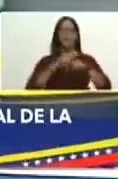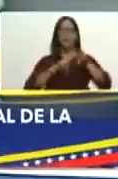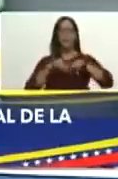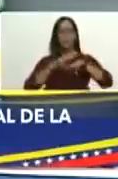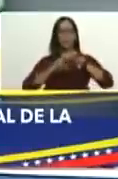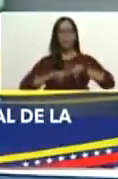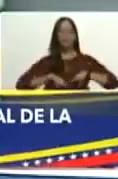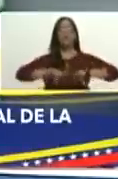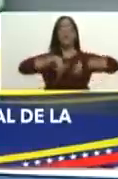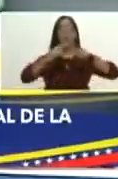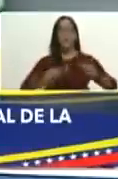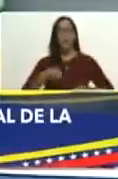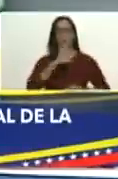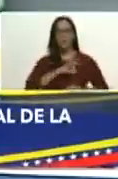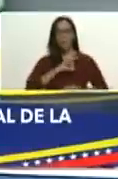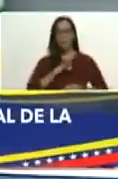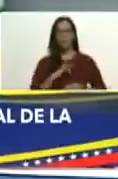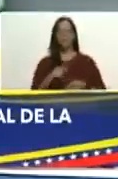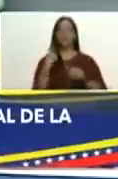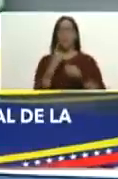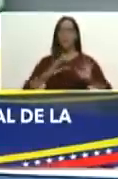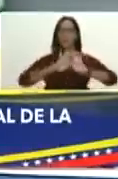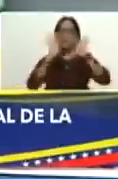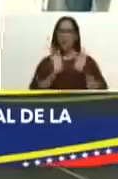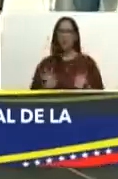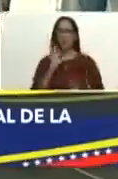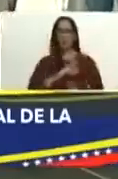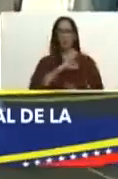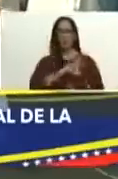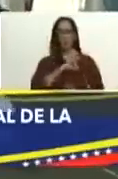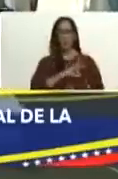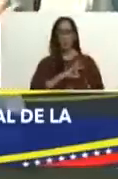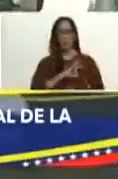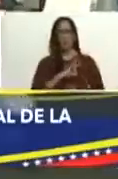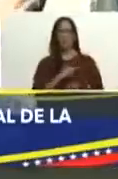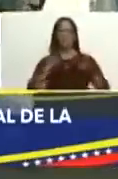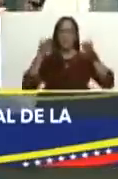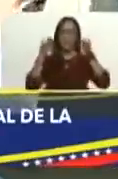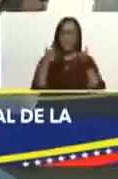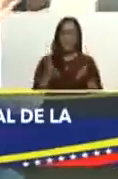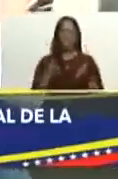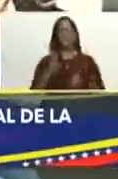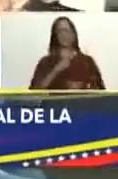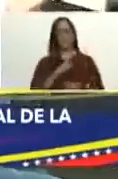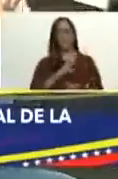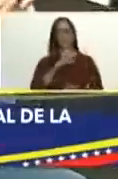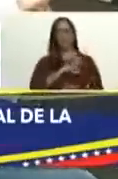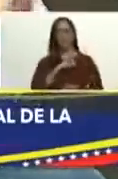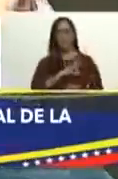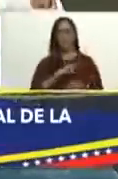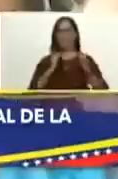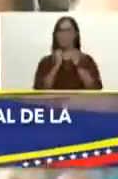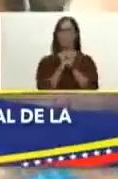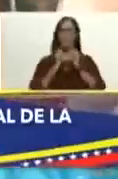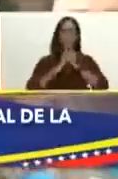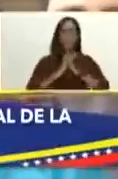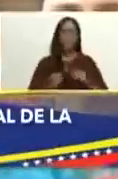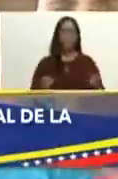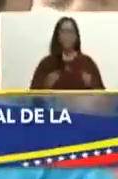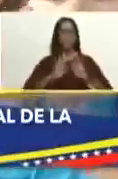nueva sociedad, una alternativa social. Y ese es el socialismo, con todas sus dimensiones.